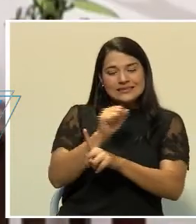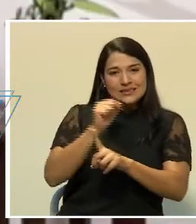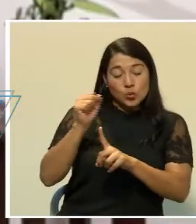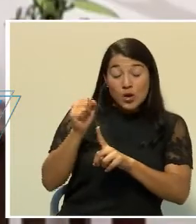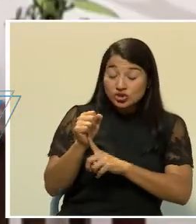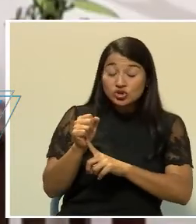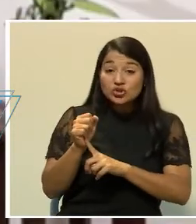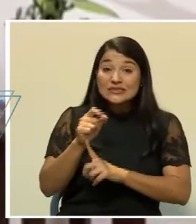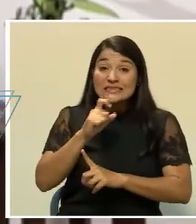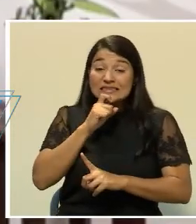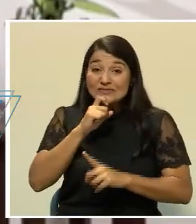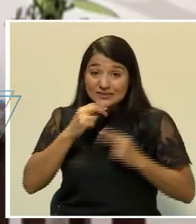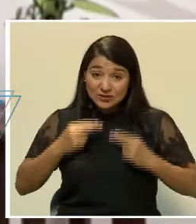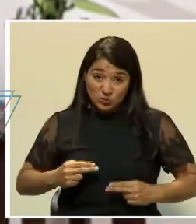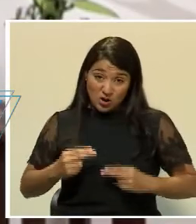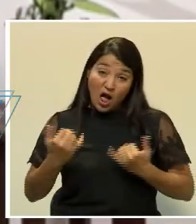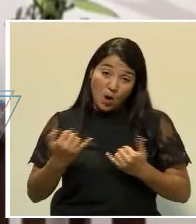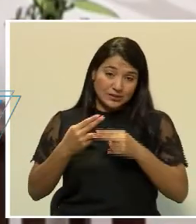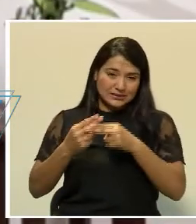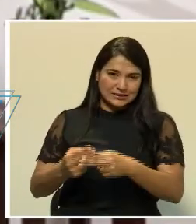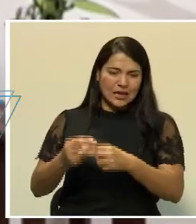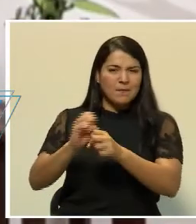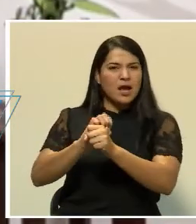en este momento le ponemos nombre de COVID,